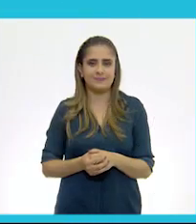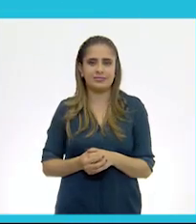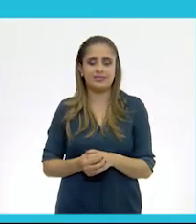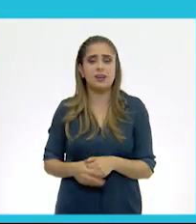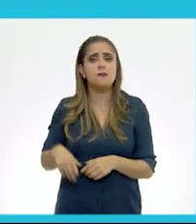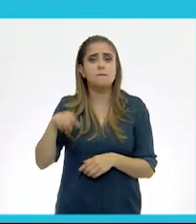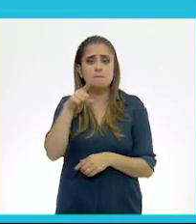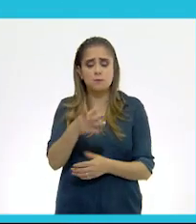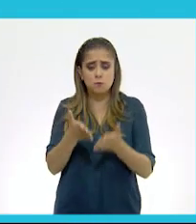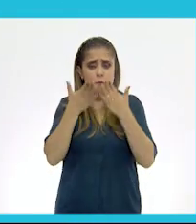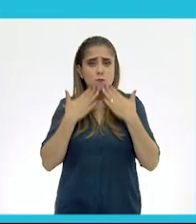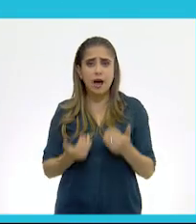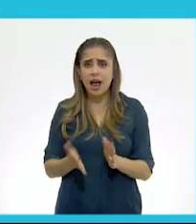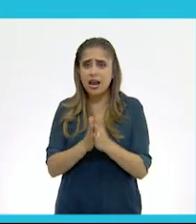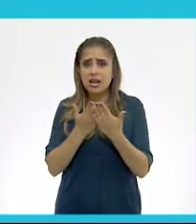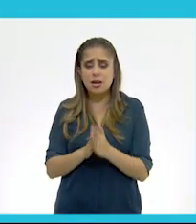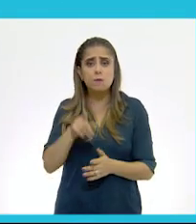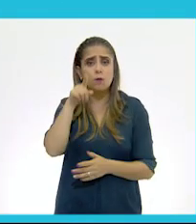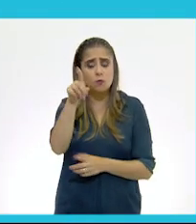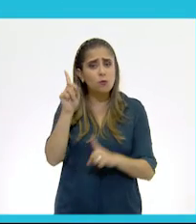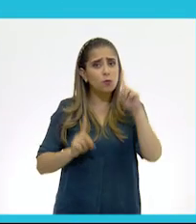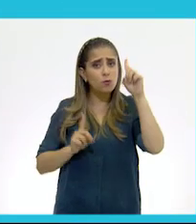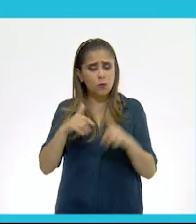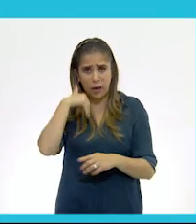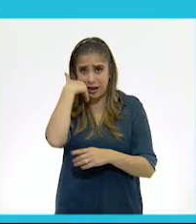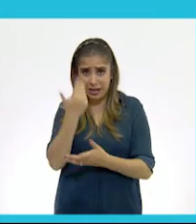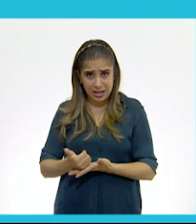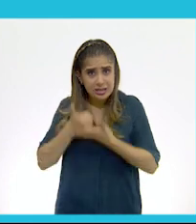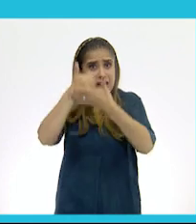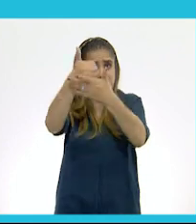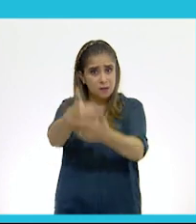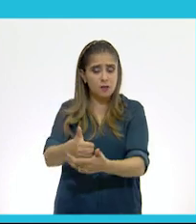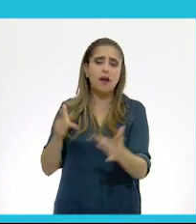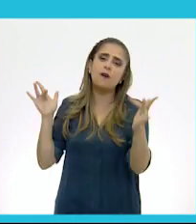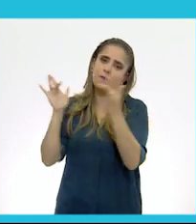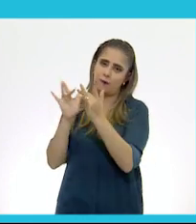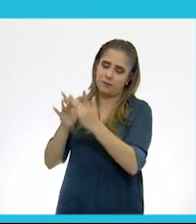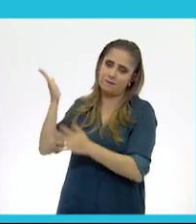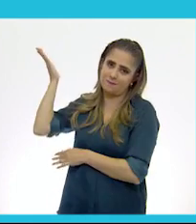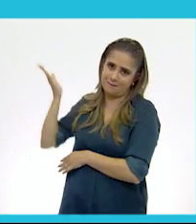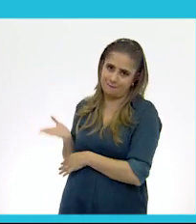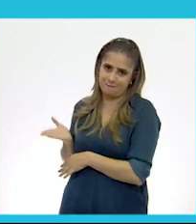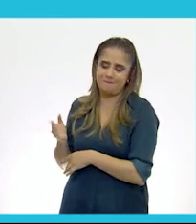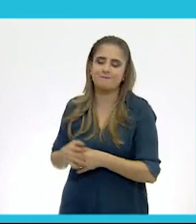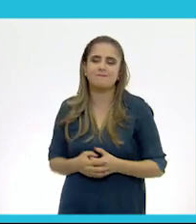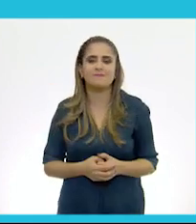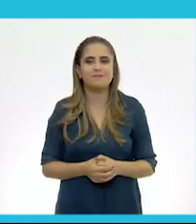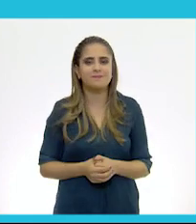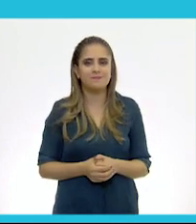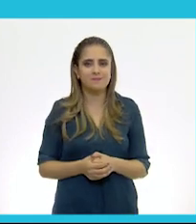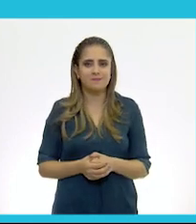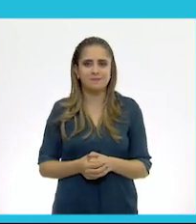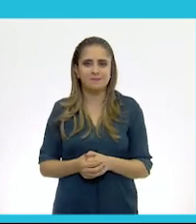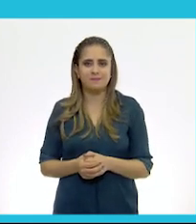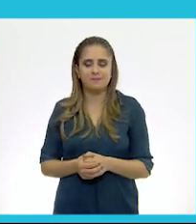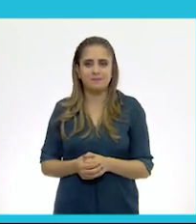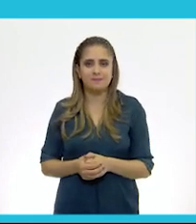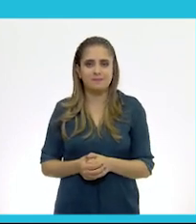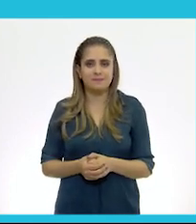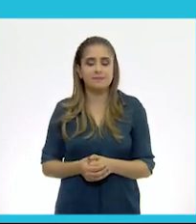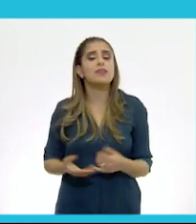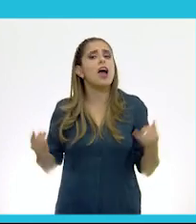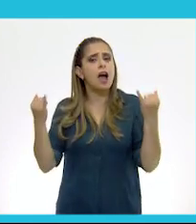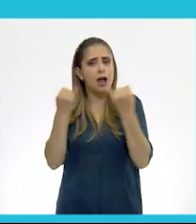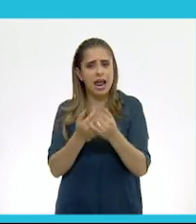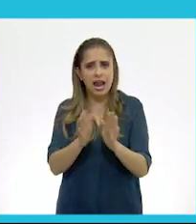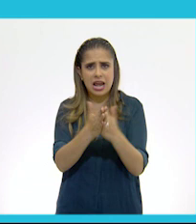Si no tienes el libro de texto o necesitas ayuda para resolver tus dudas, contáctanos. También puedes encontrar